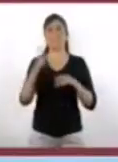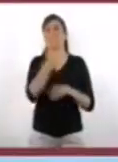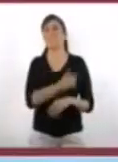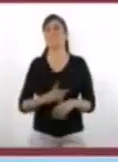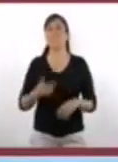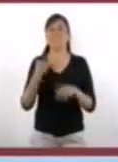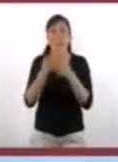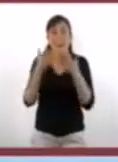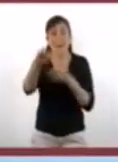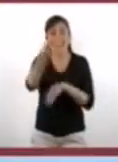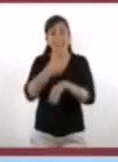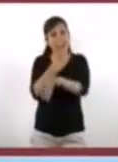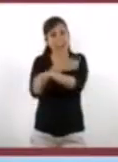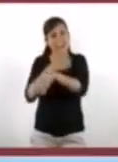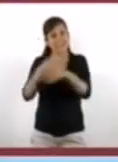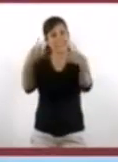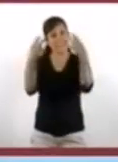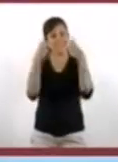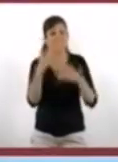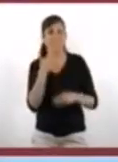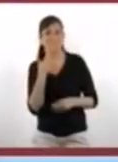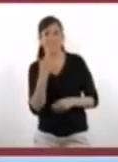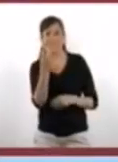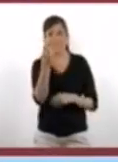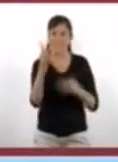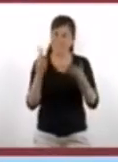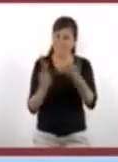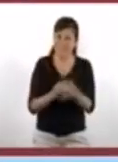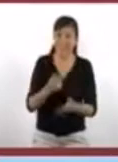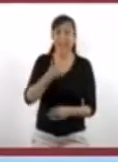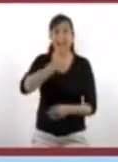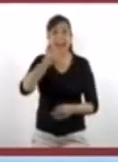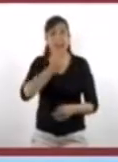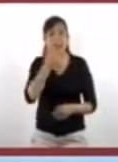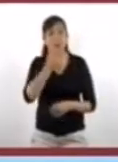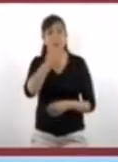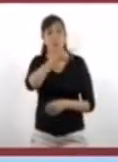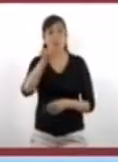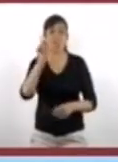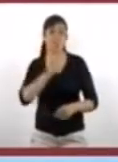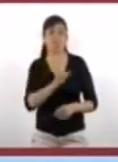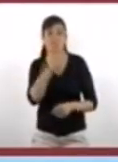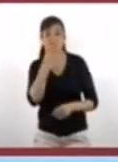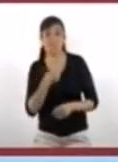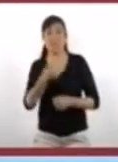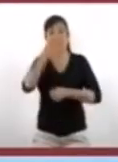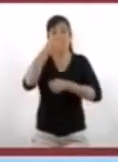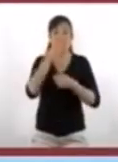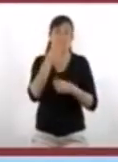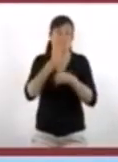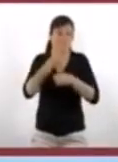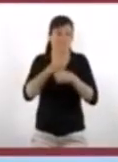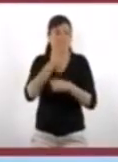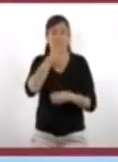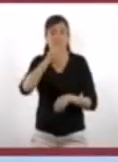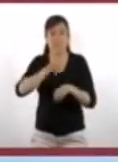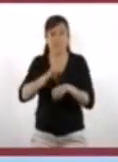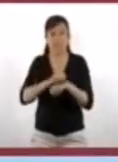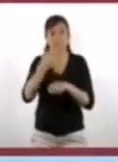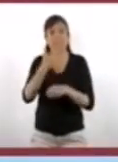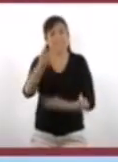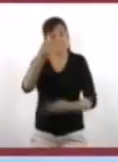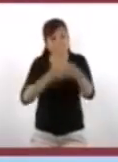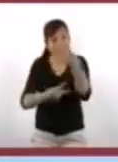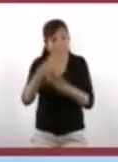¡Qué gusto que nos acompañen desde casa nuevamente! Alumnos y alumnos de primer grado de secundaria, les damos la bienvenida a